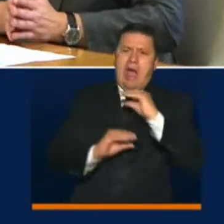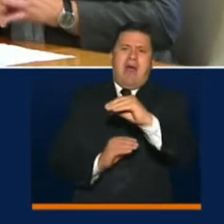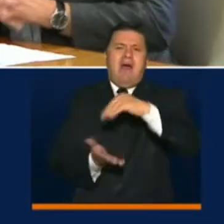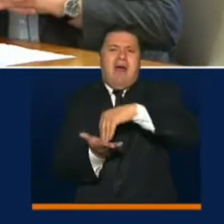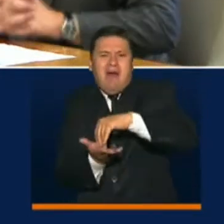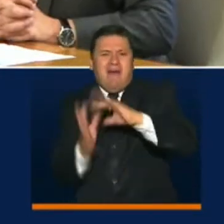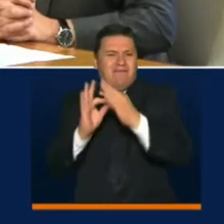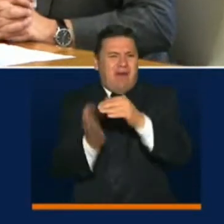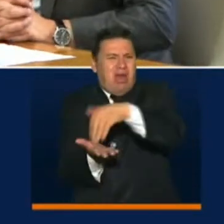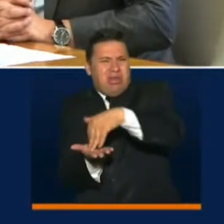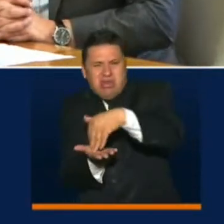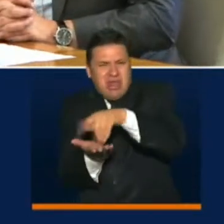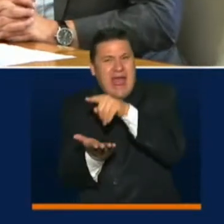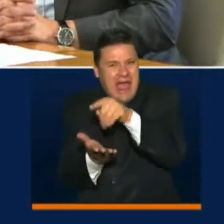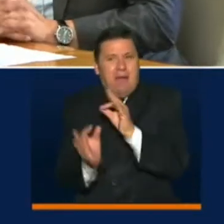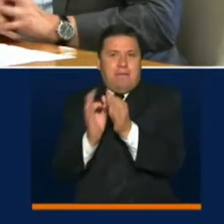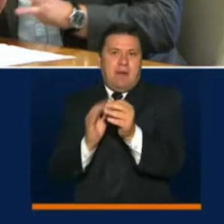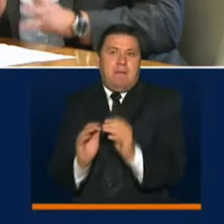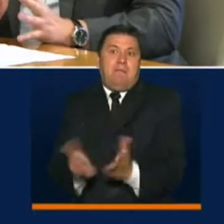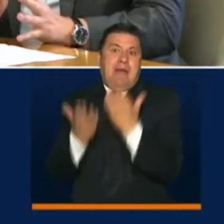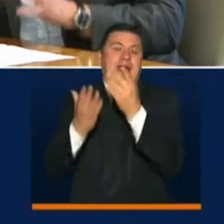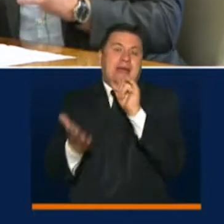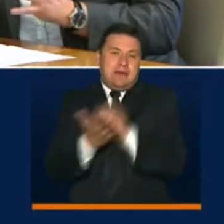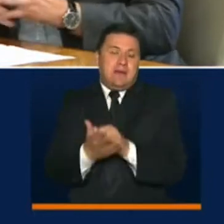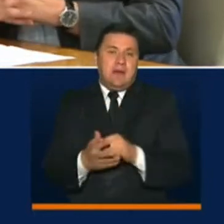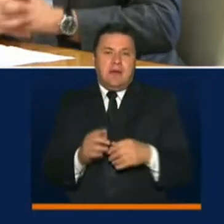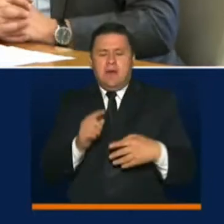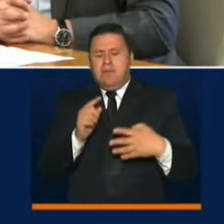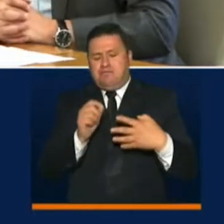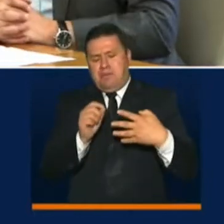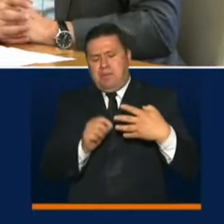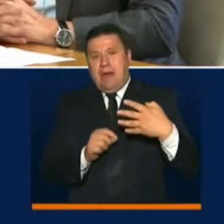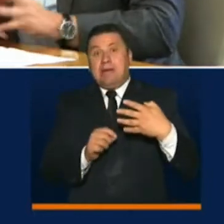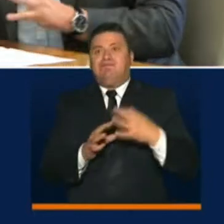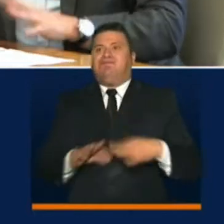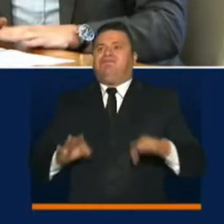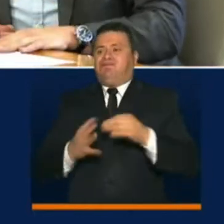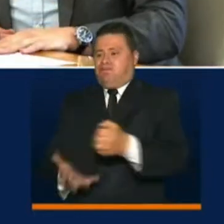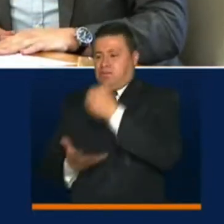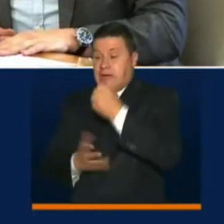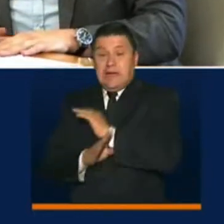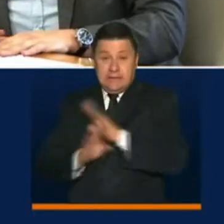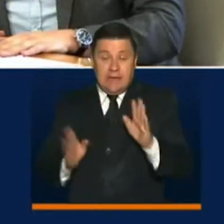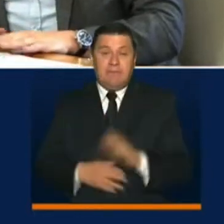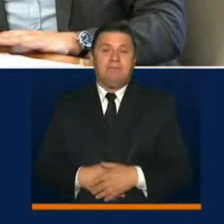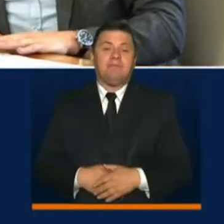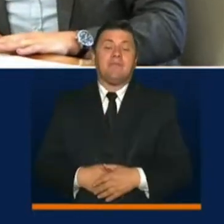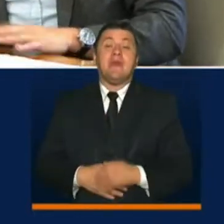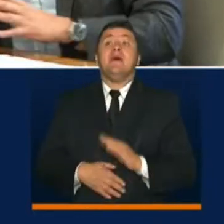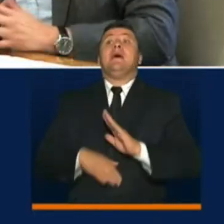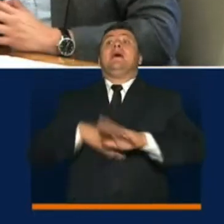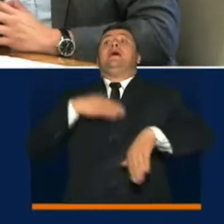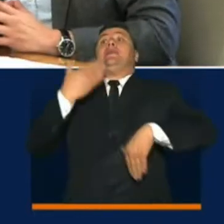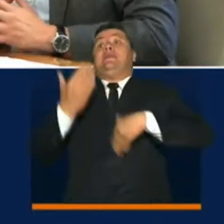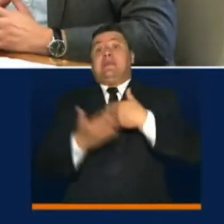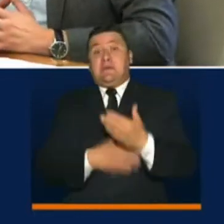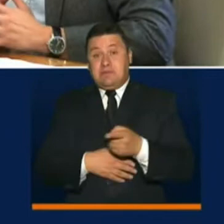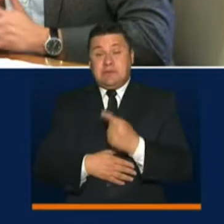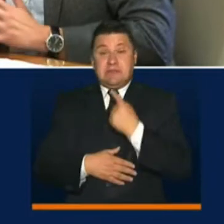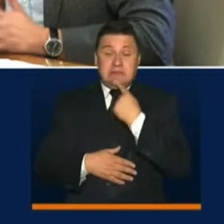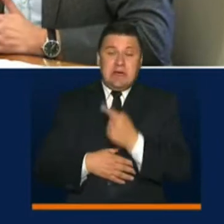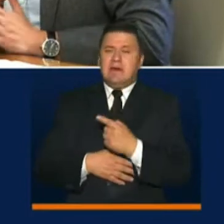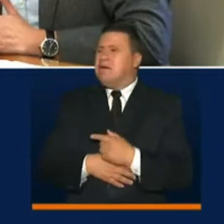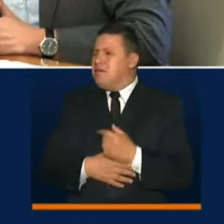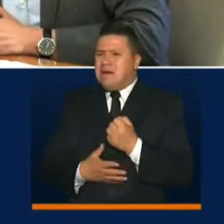vulnerabilidad reciban unos mayores ingresos. Yo creo que esa parte es muy importante. Después dijimos que nosotros, otro de nuestros focos